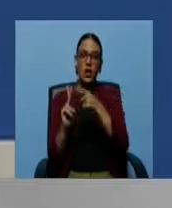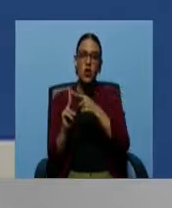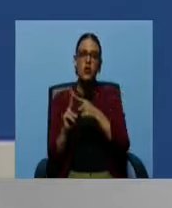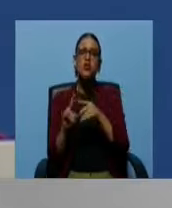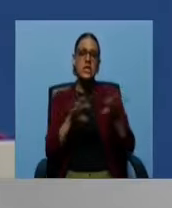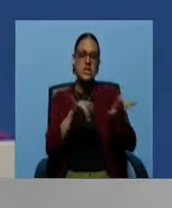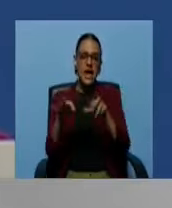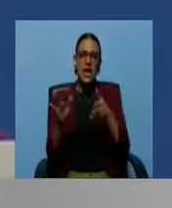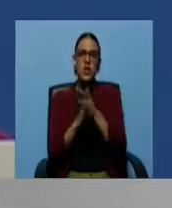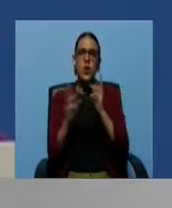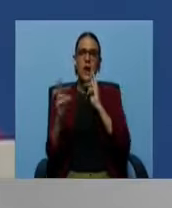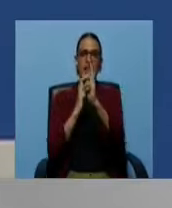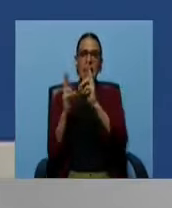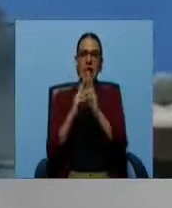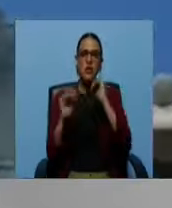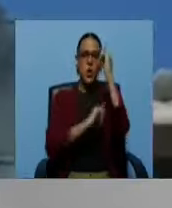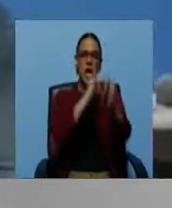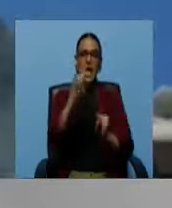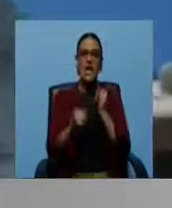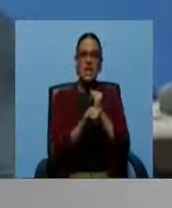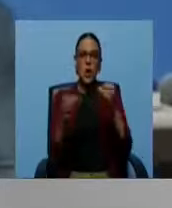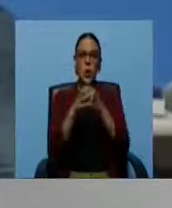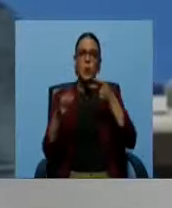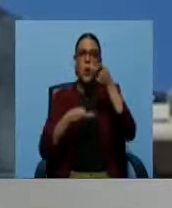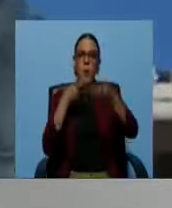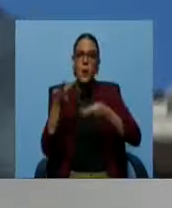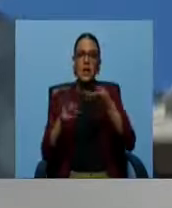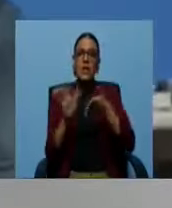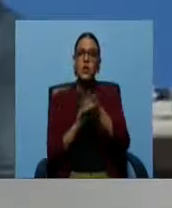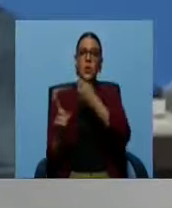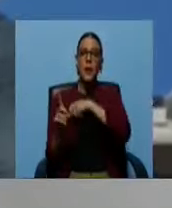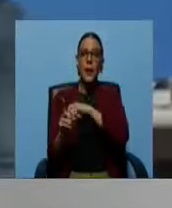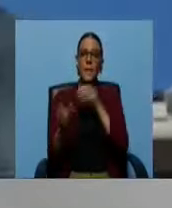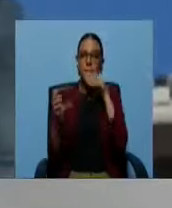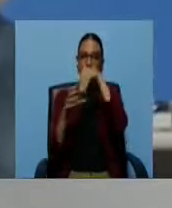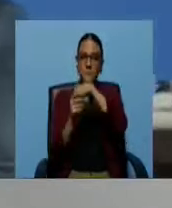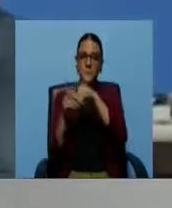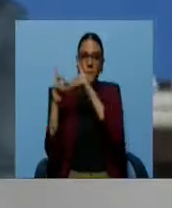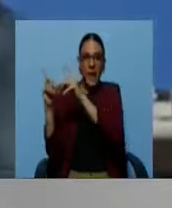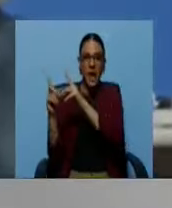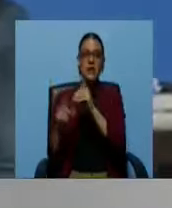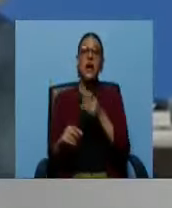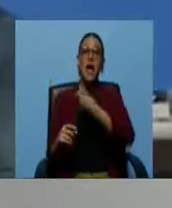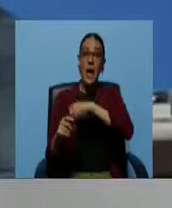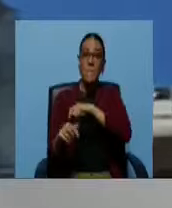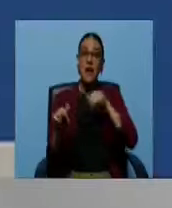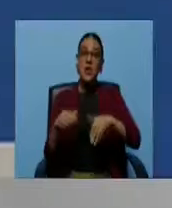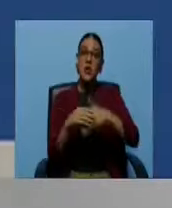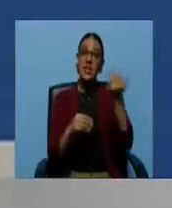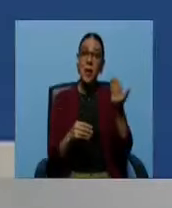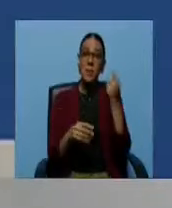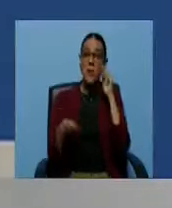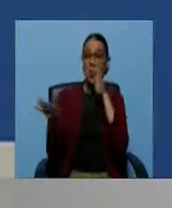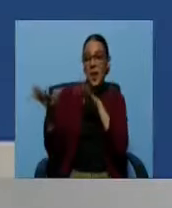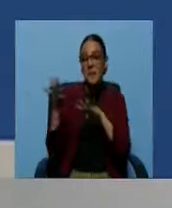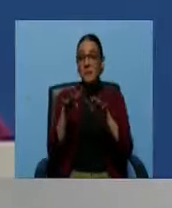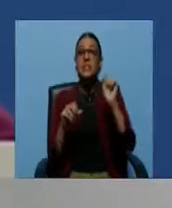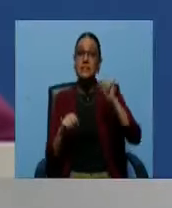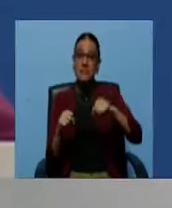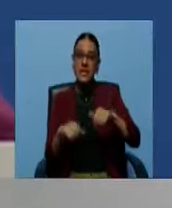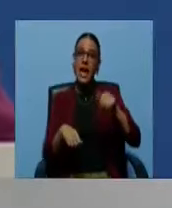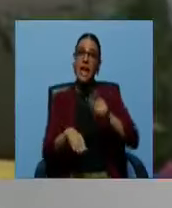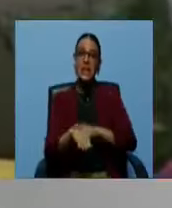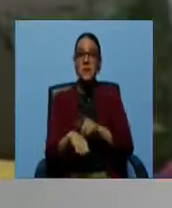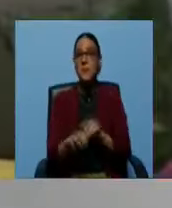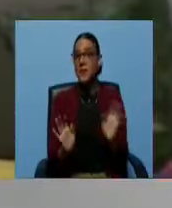secretario de Relaciones Internacionales del Partido Comunista de España. España está muy de moda, Manu, en estos